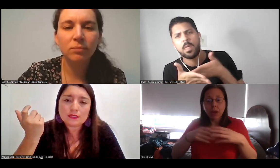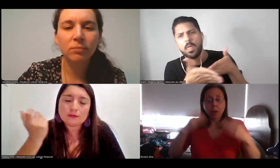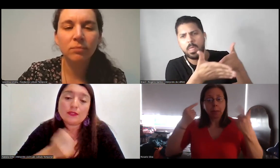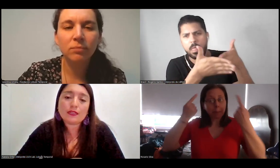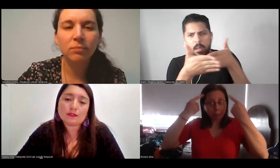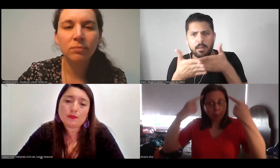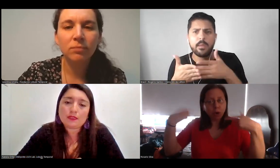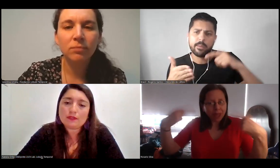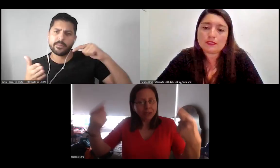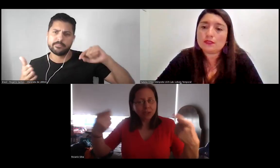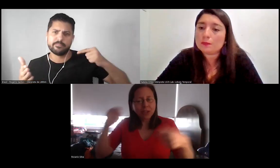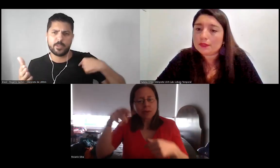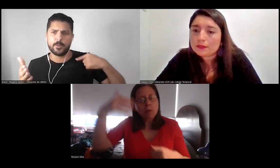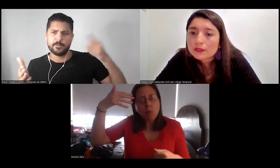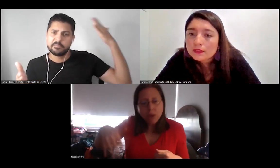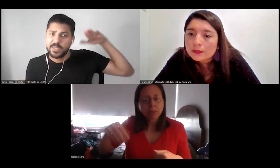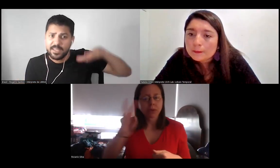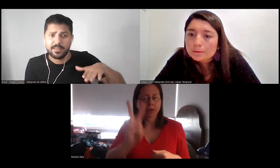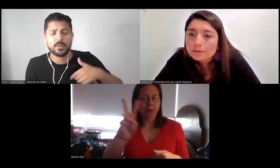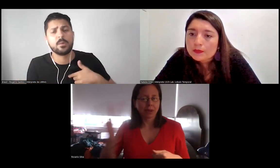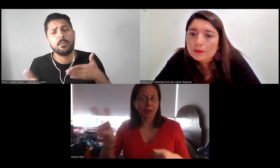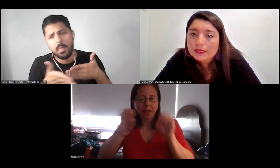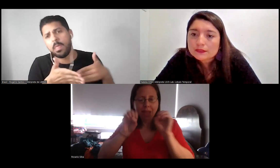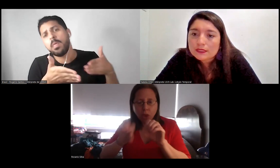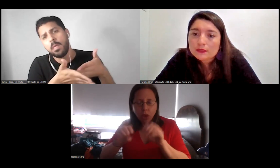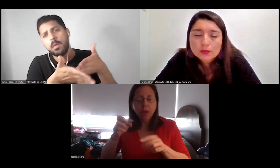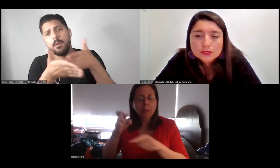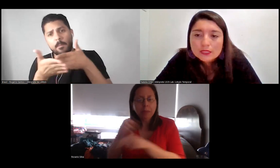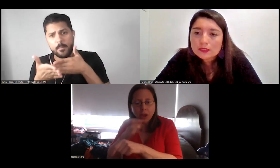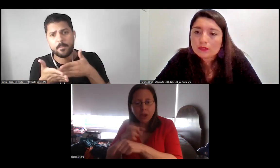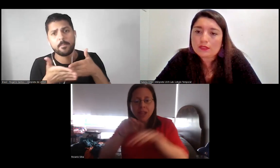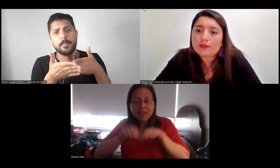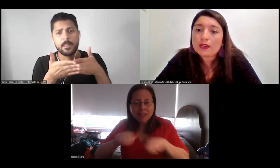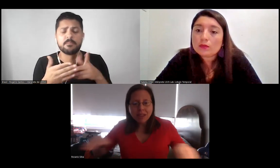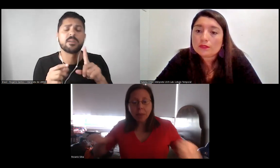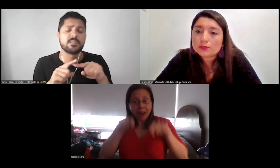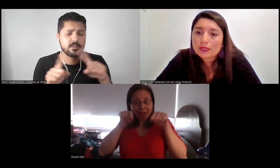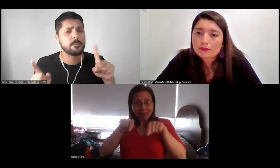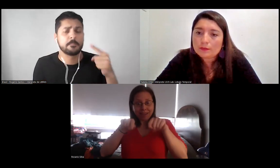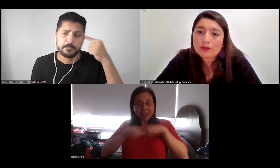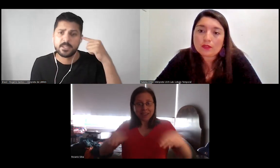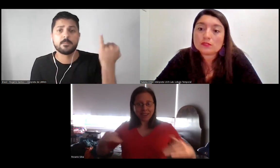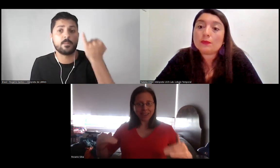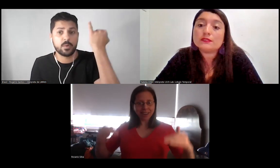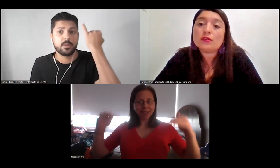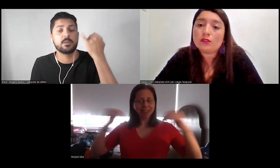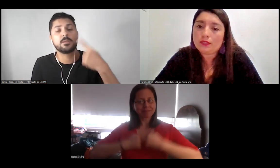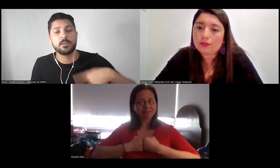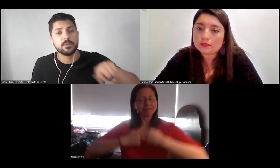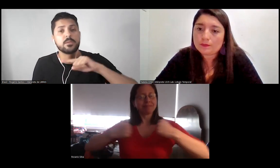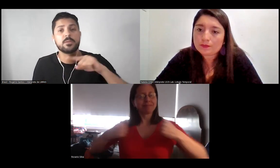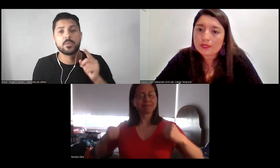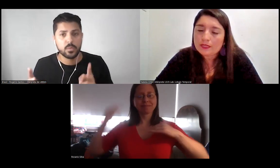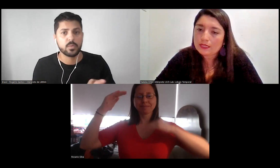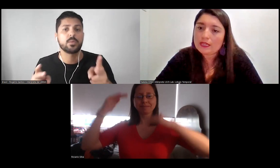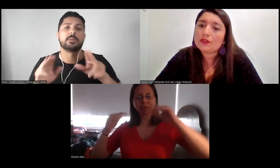muchas barreras a medida que iba creciendo, pero me parece importante lo que el vernáculo visual a nivel pedagógico se puede hacer con los